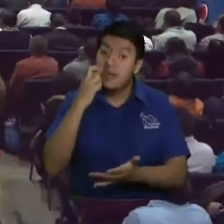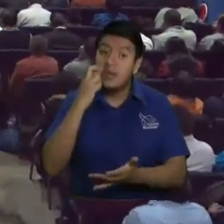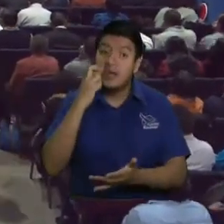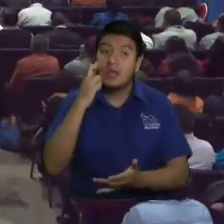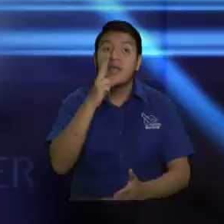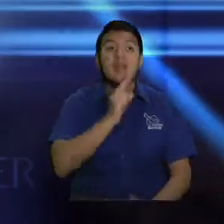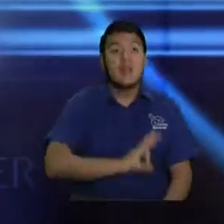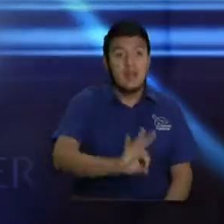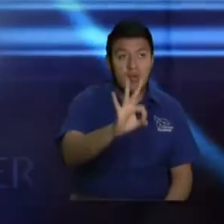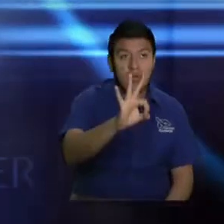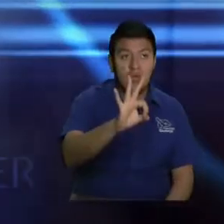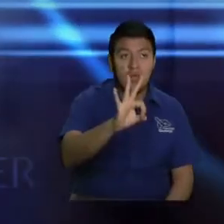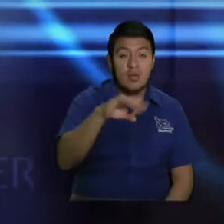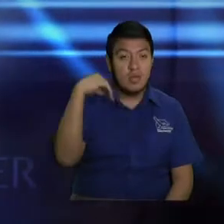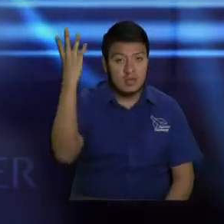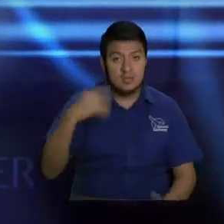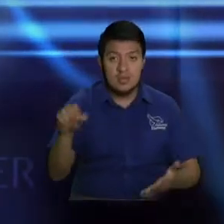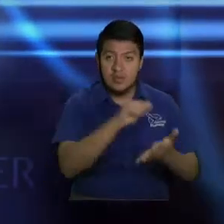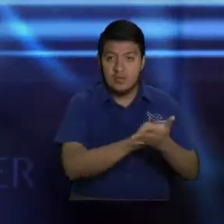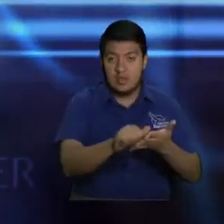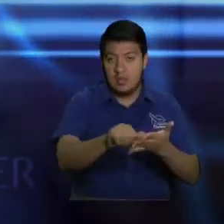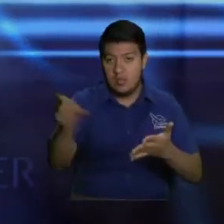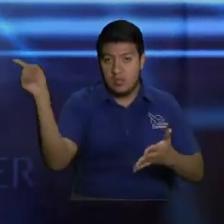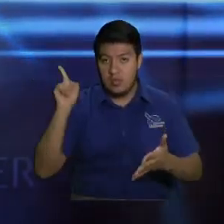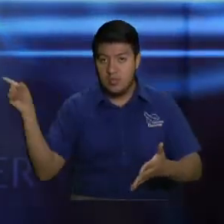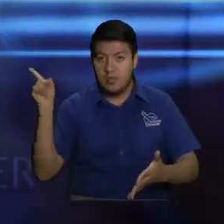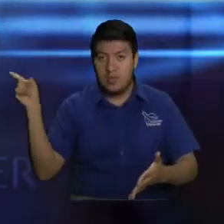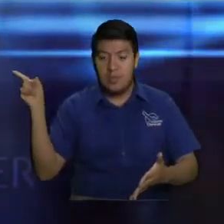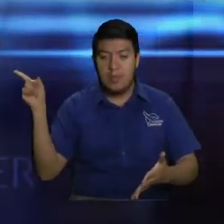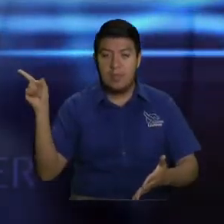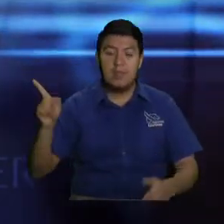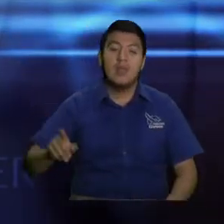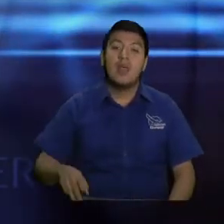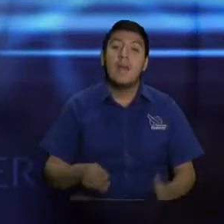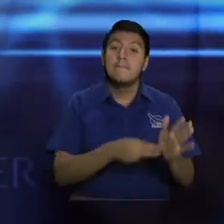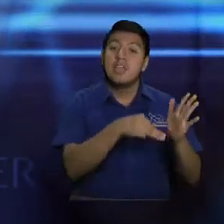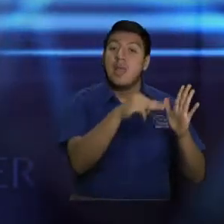en el Espíritu Santo. Sí creemos en eso, ¿verdad?